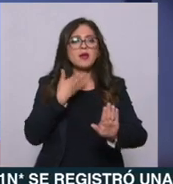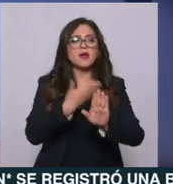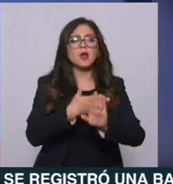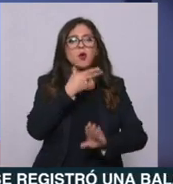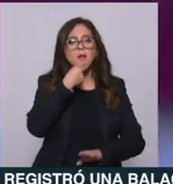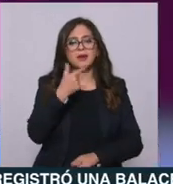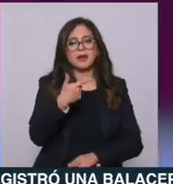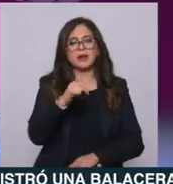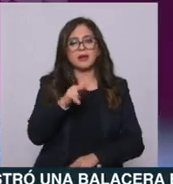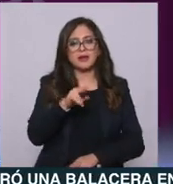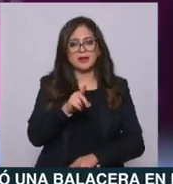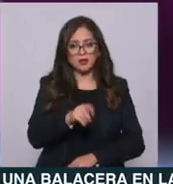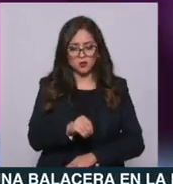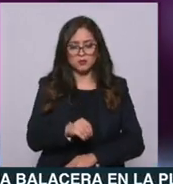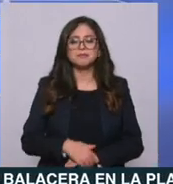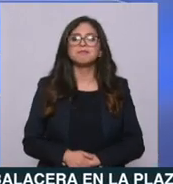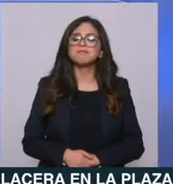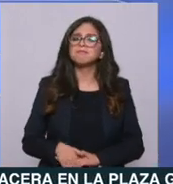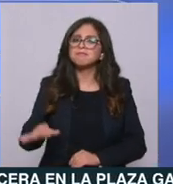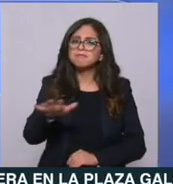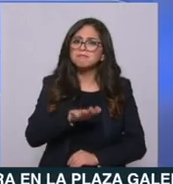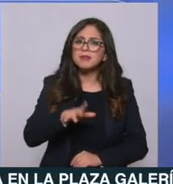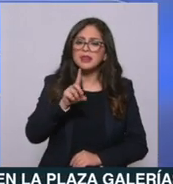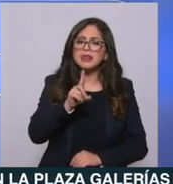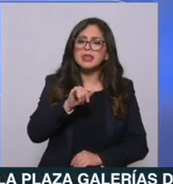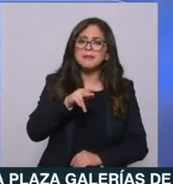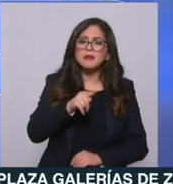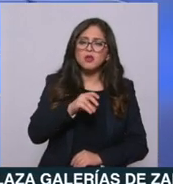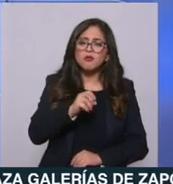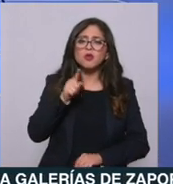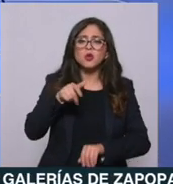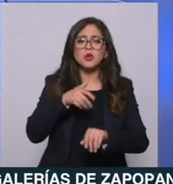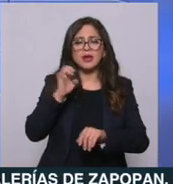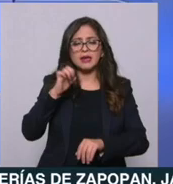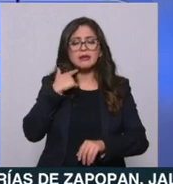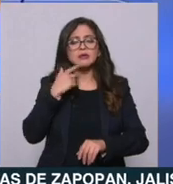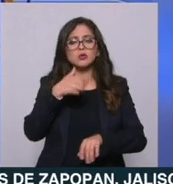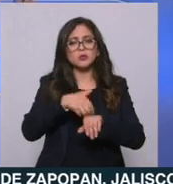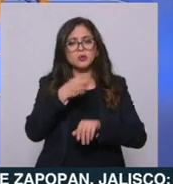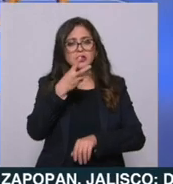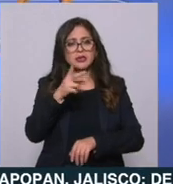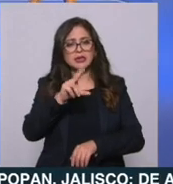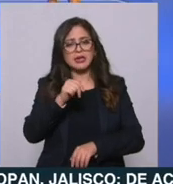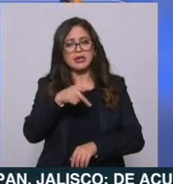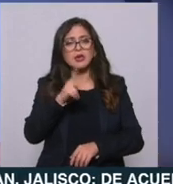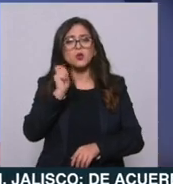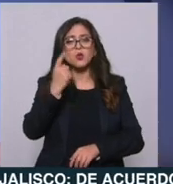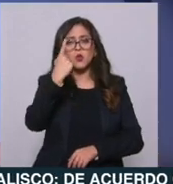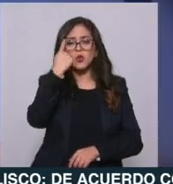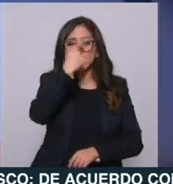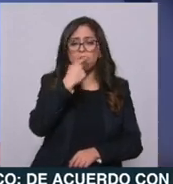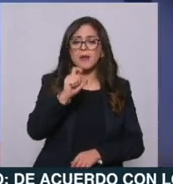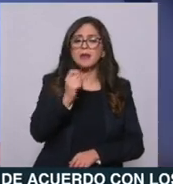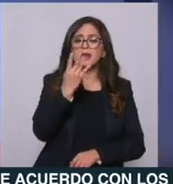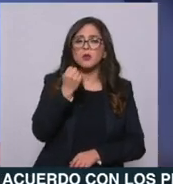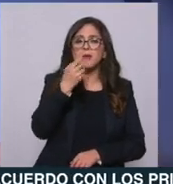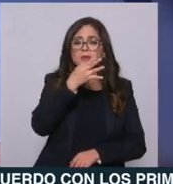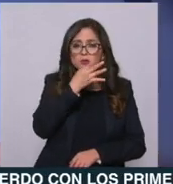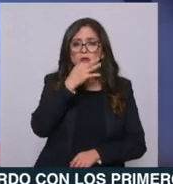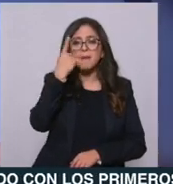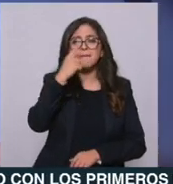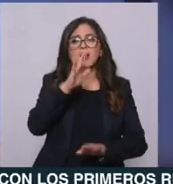argentino Guido Pella. En la cancha central, Dimitrov, ex número 3 del ranking mundial, requirió de 1 hora y 29 minutos para